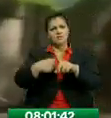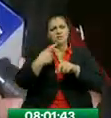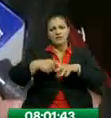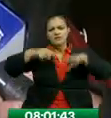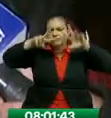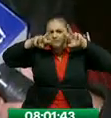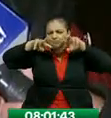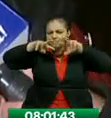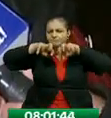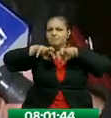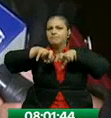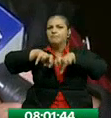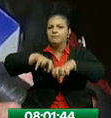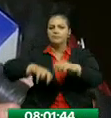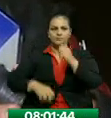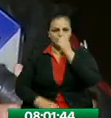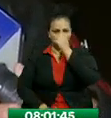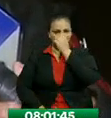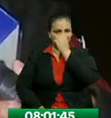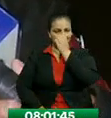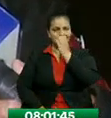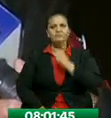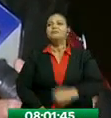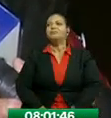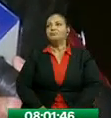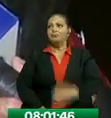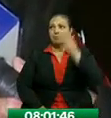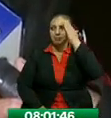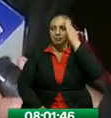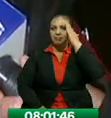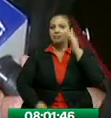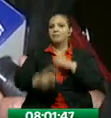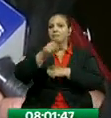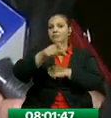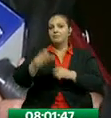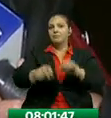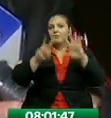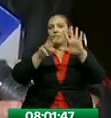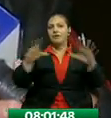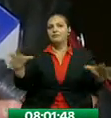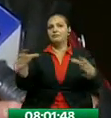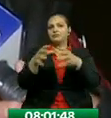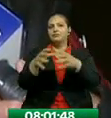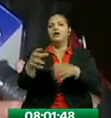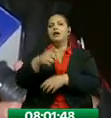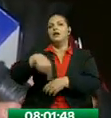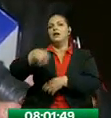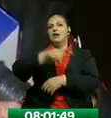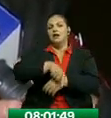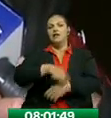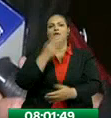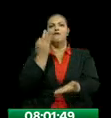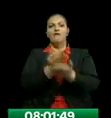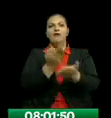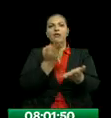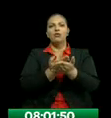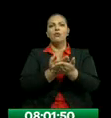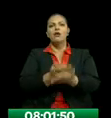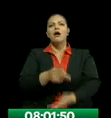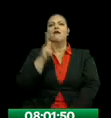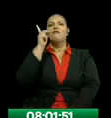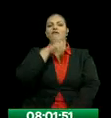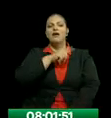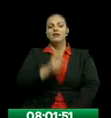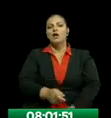investigaciones. Referente a la asociación de varias personas que se habían dedicado a emitir facturas de empresas